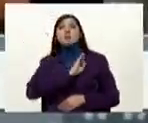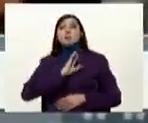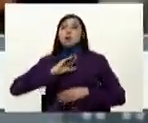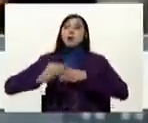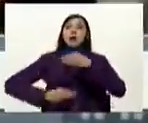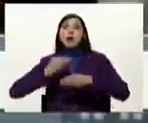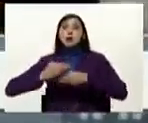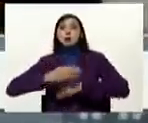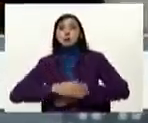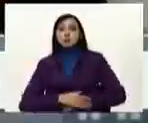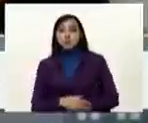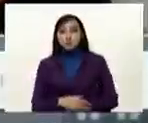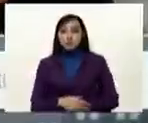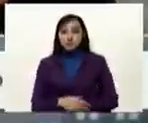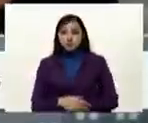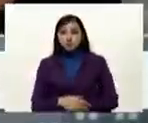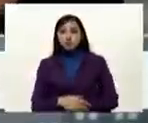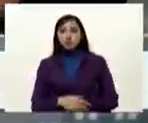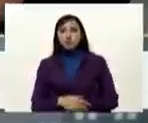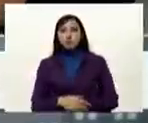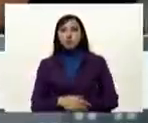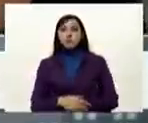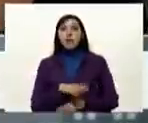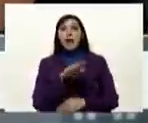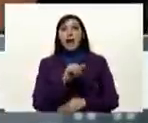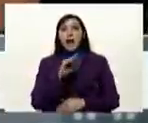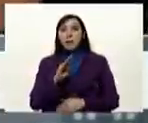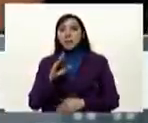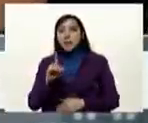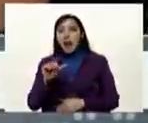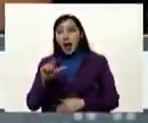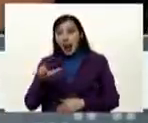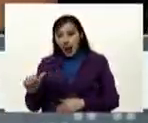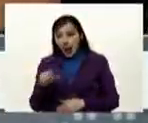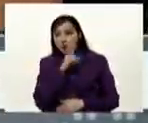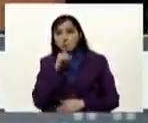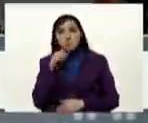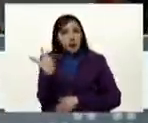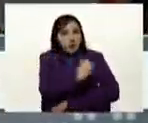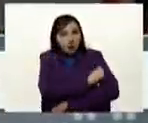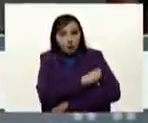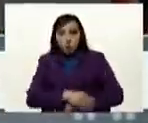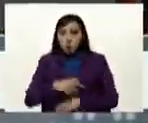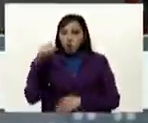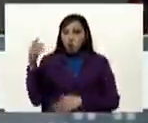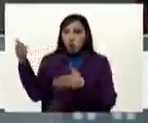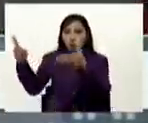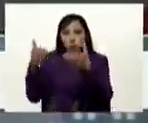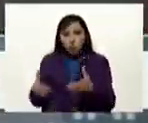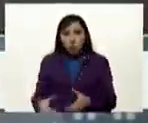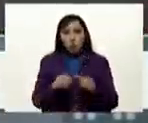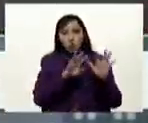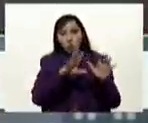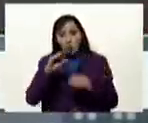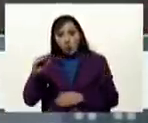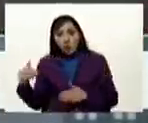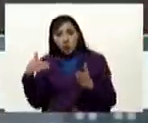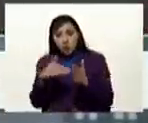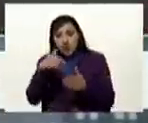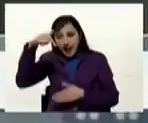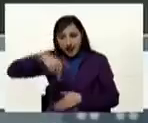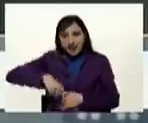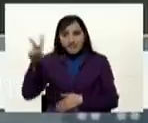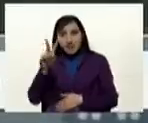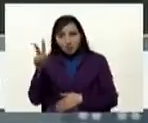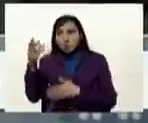punto a favor. La Abdala, hoy llegaron 900.000 vacunas Abdala a